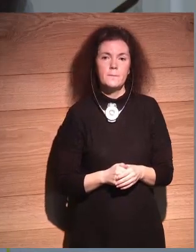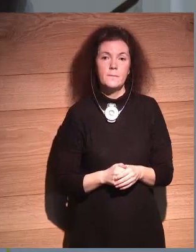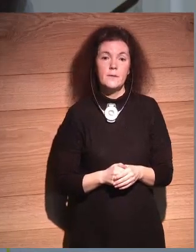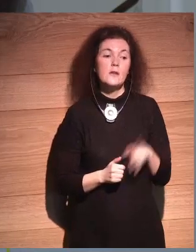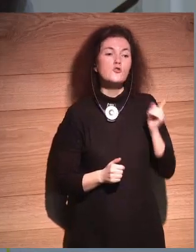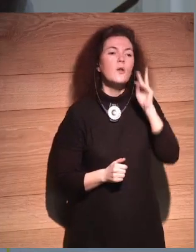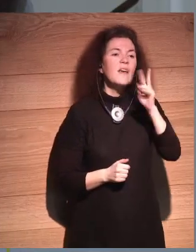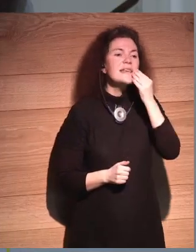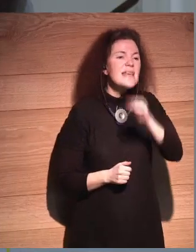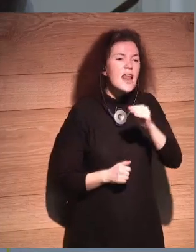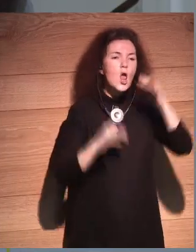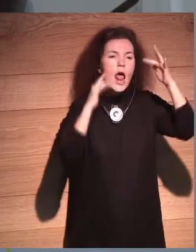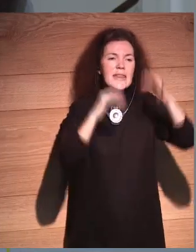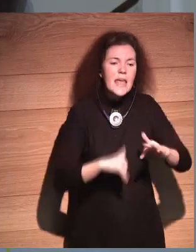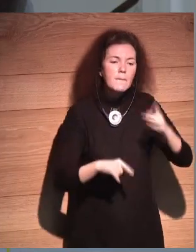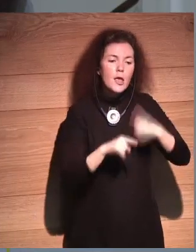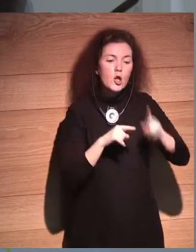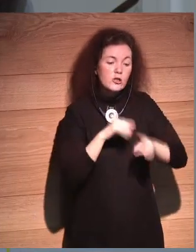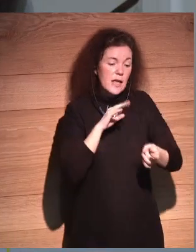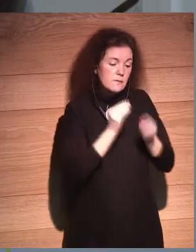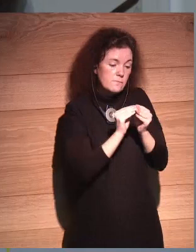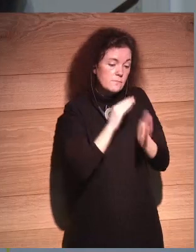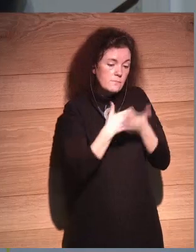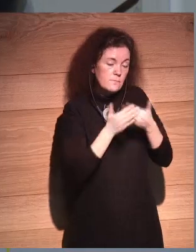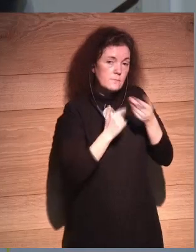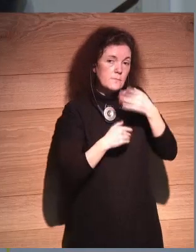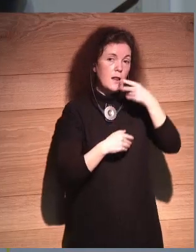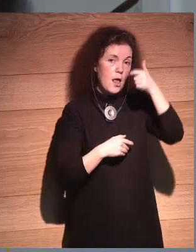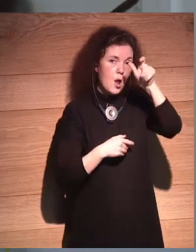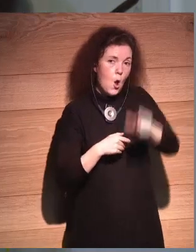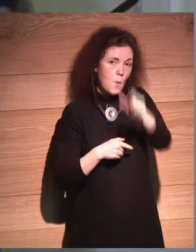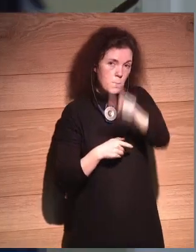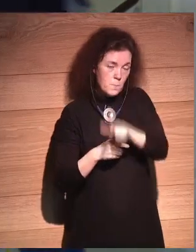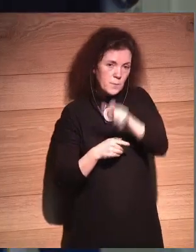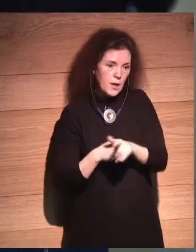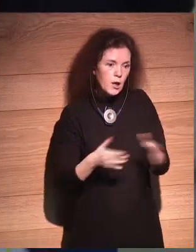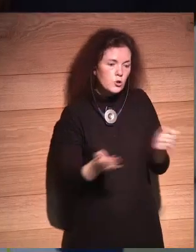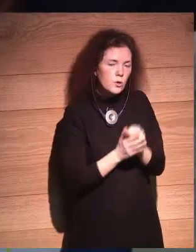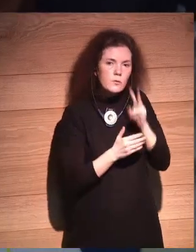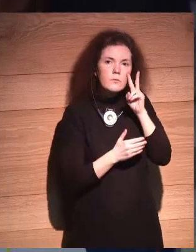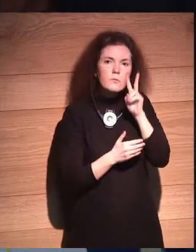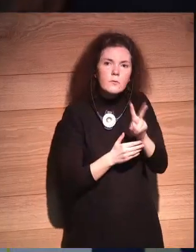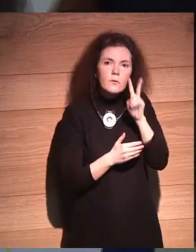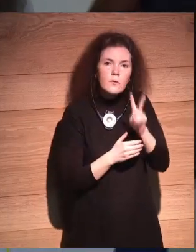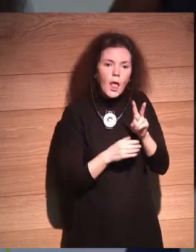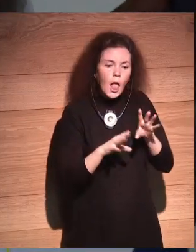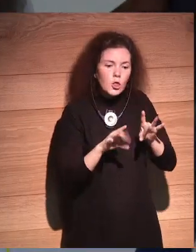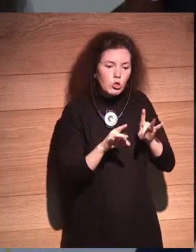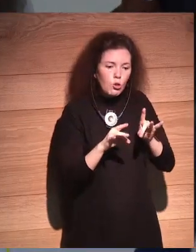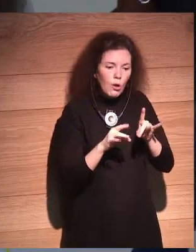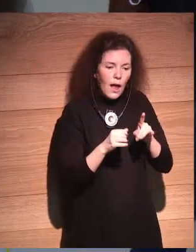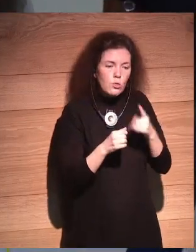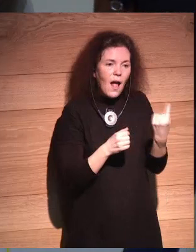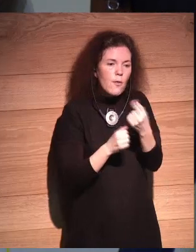Solo hielo, nieve y objetos creados por el hombre. Se quedaron todos observando y tocando cada uno